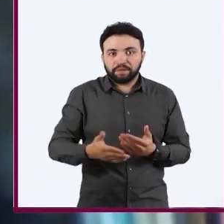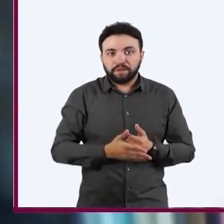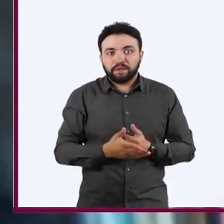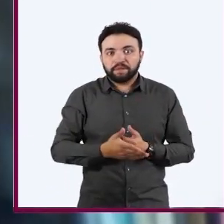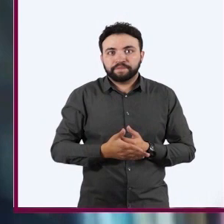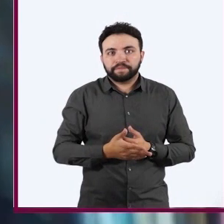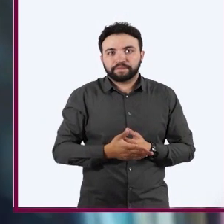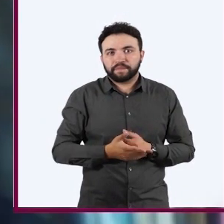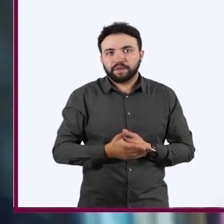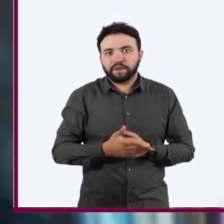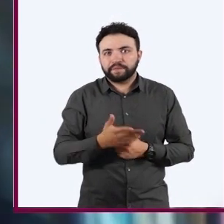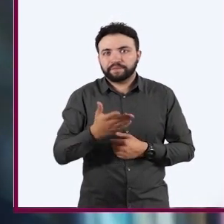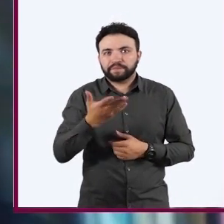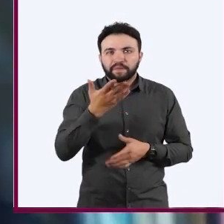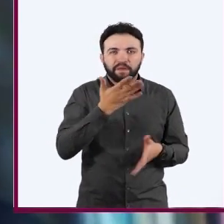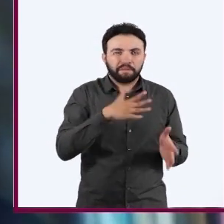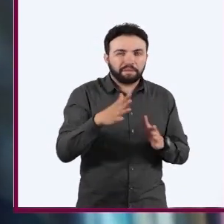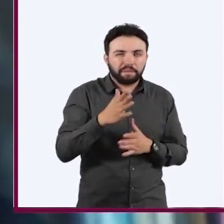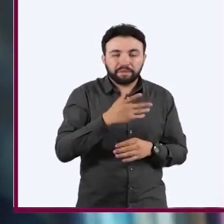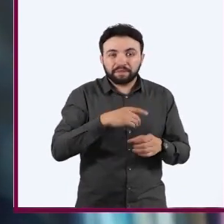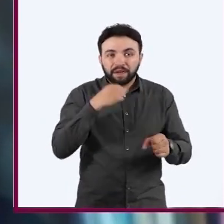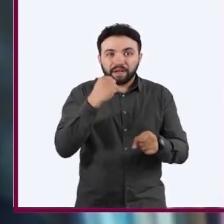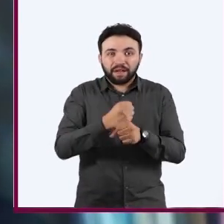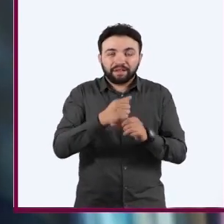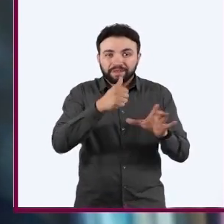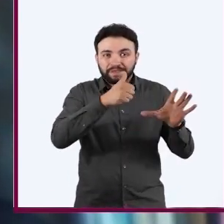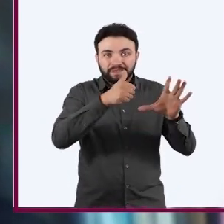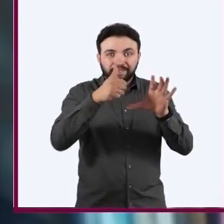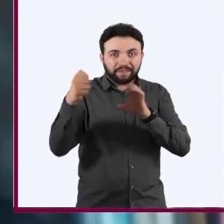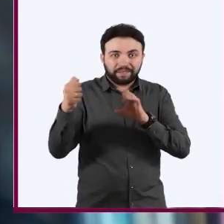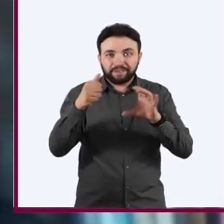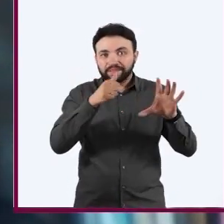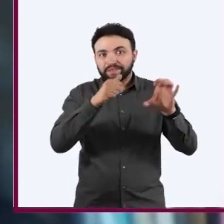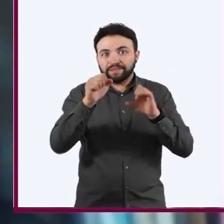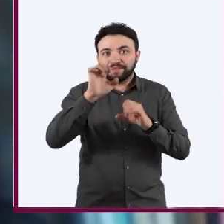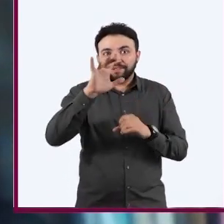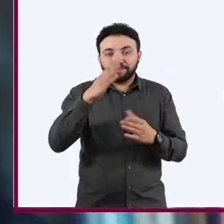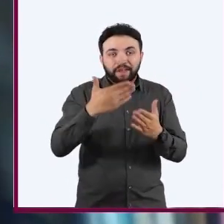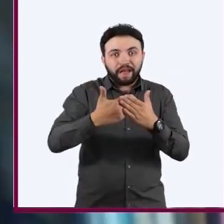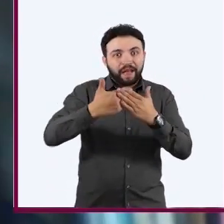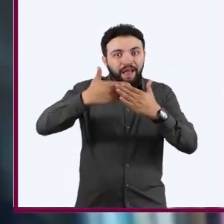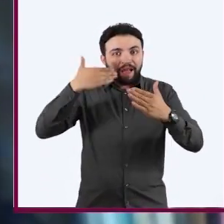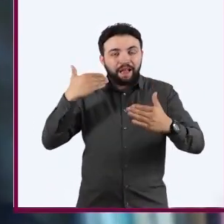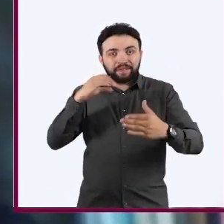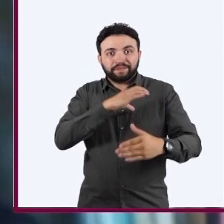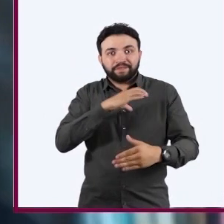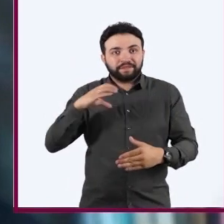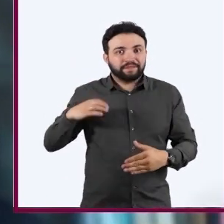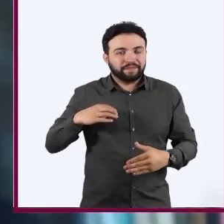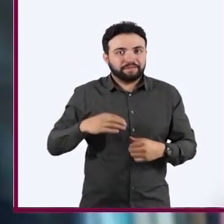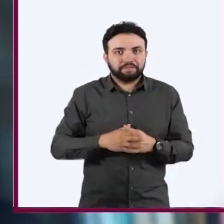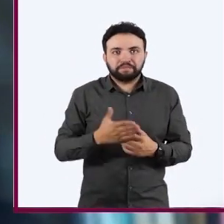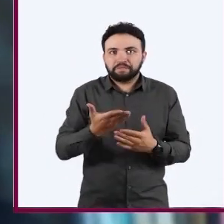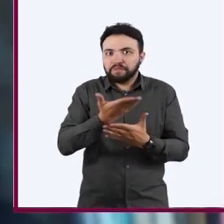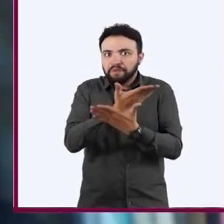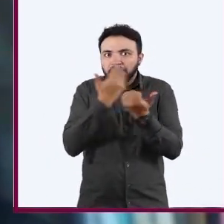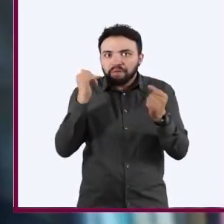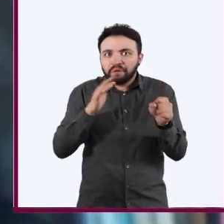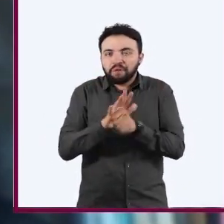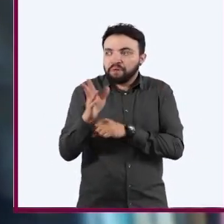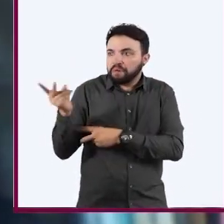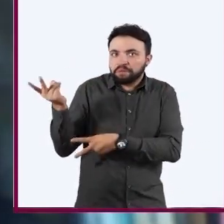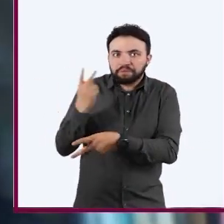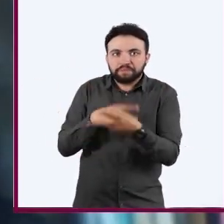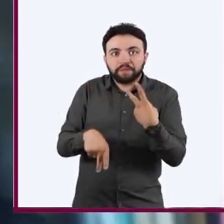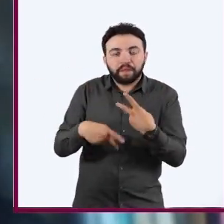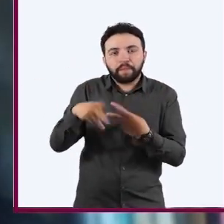sitio, probablemente seleccionándolo. Estamos hablando de los años 600 y 650 después de Cristo. No se sabe con precisión